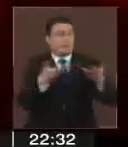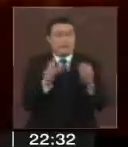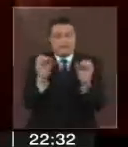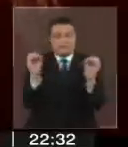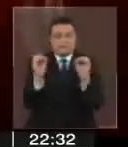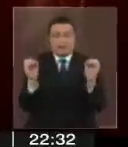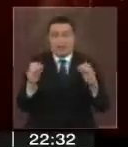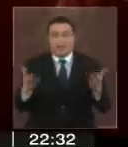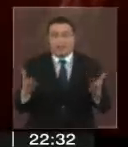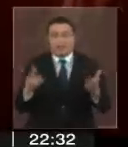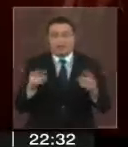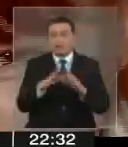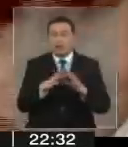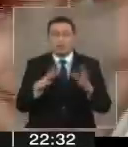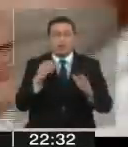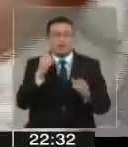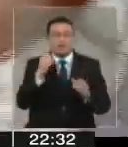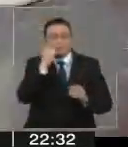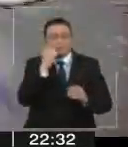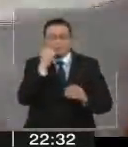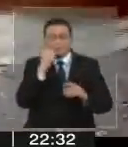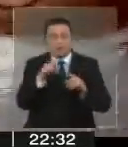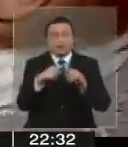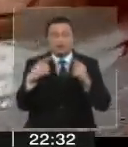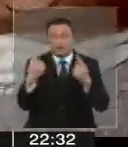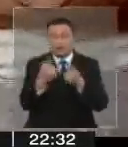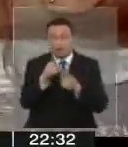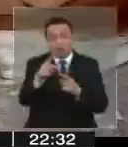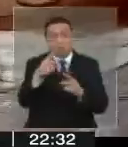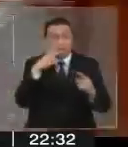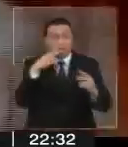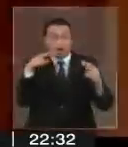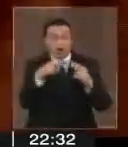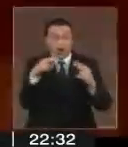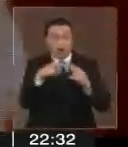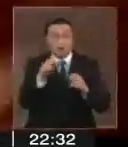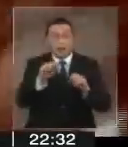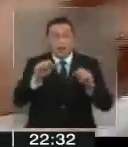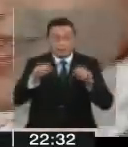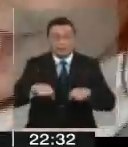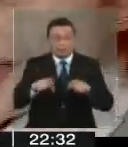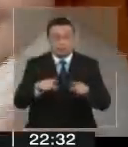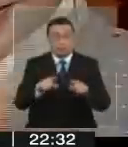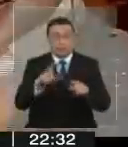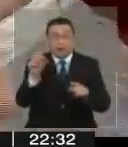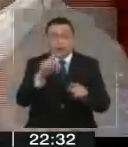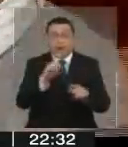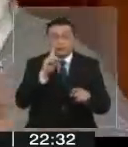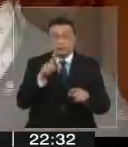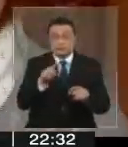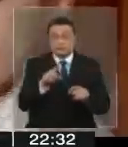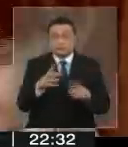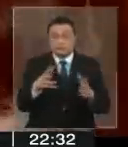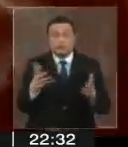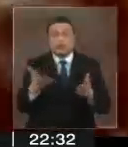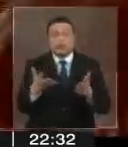sea, realmente es muy rica. La gente, una vez que ya la conoce y acepta que la niña sí es especial porque